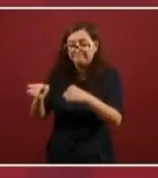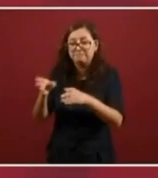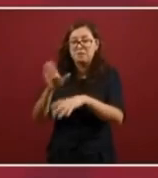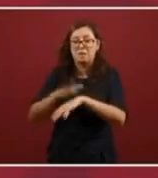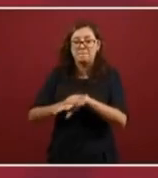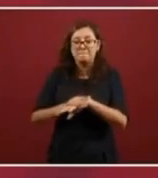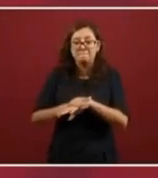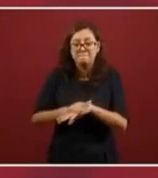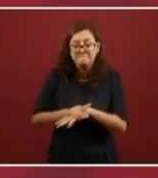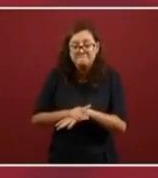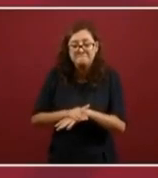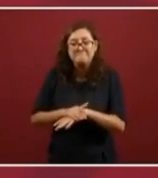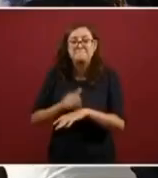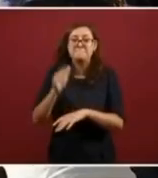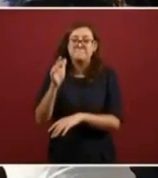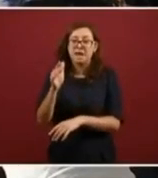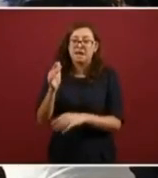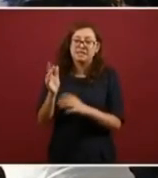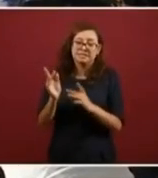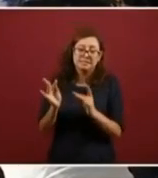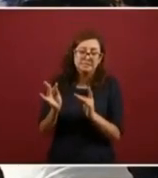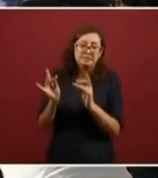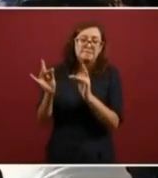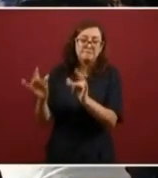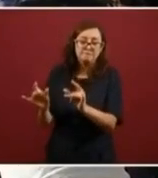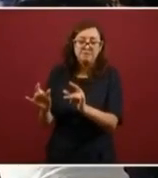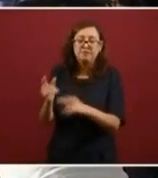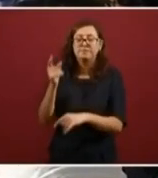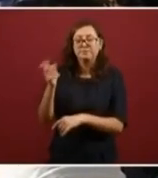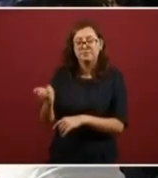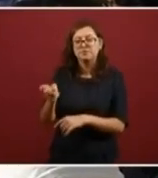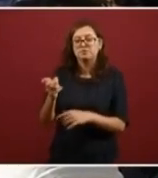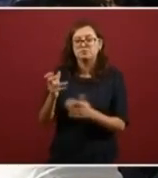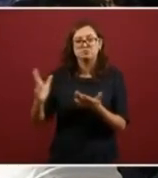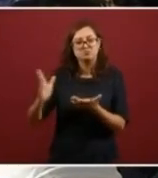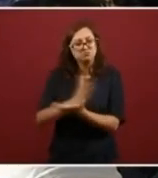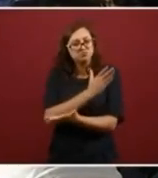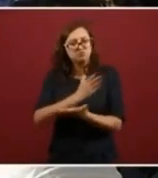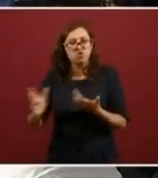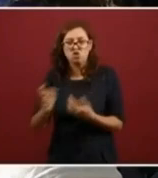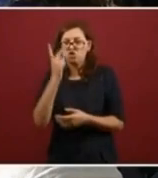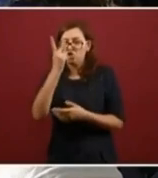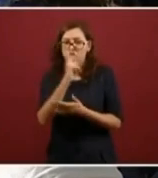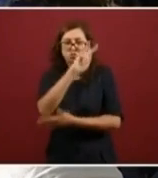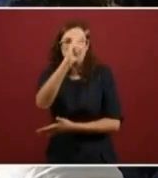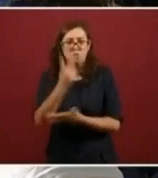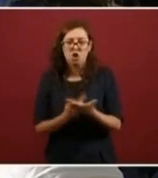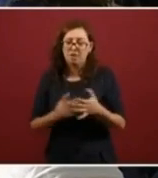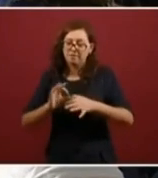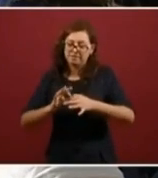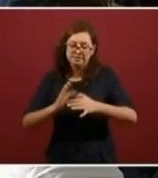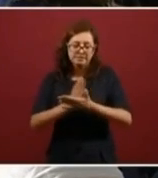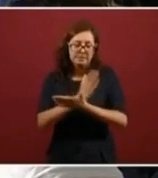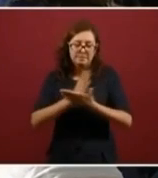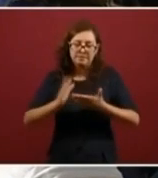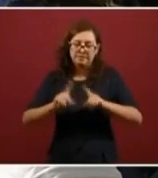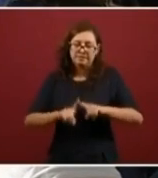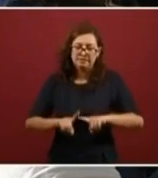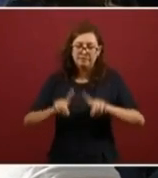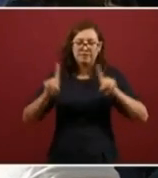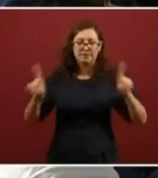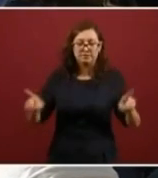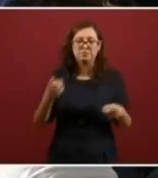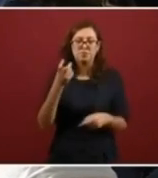a mercados específicos. Entonces, hay que reconocer que estamos hablando de dos programas diferentes y esa es la base por la cual el